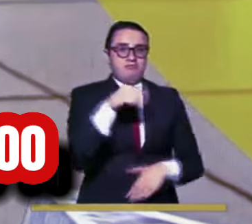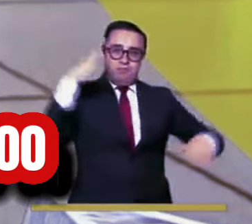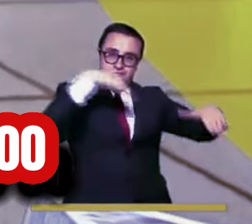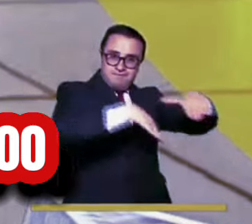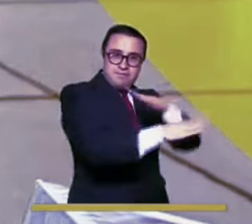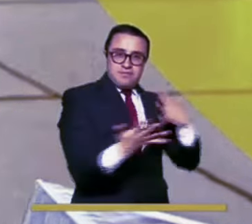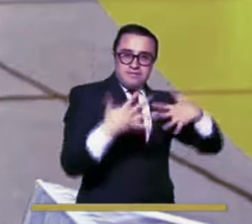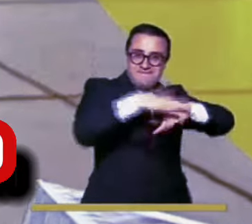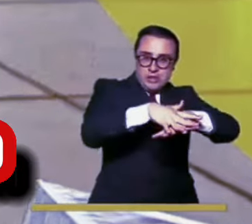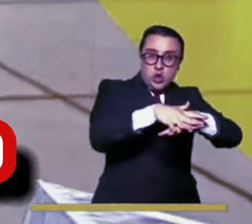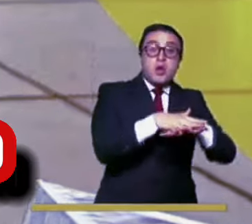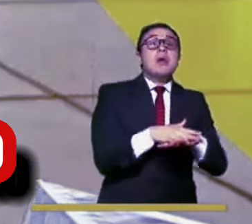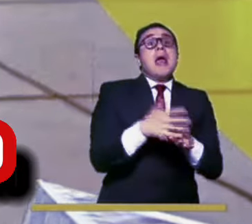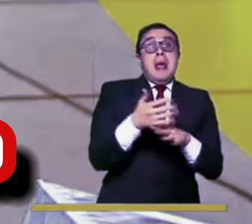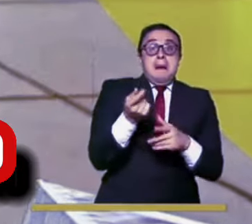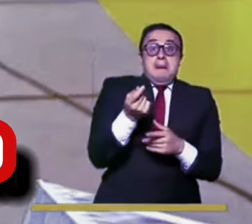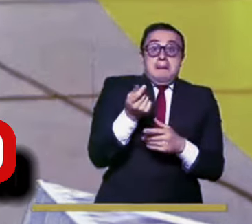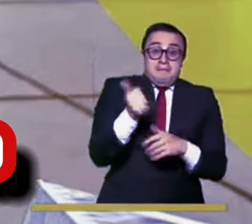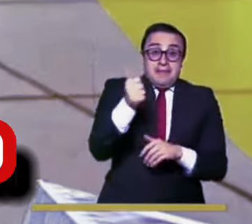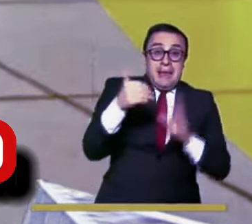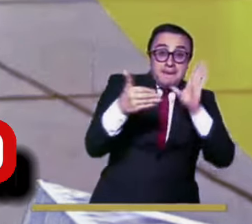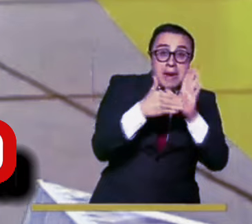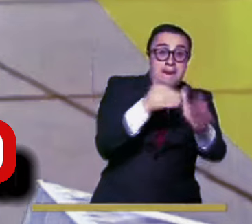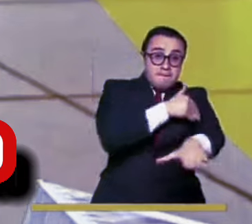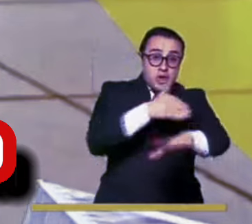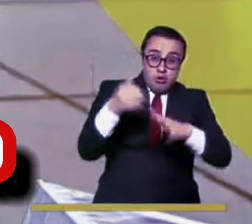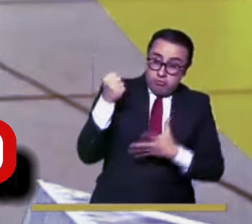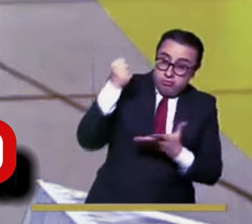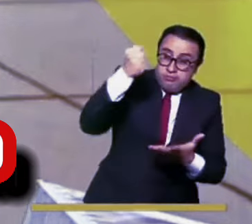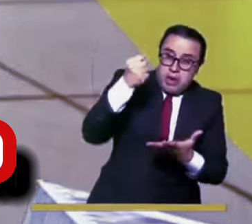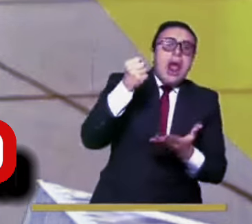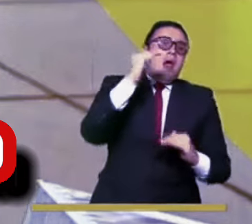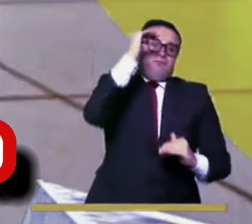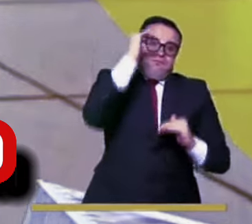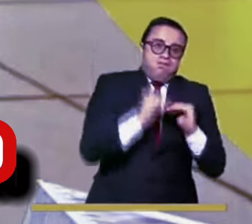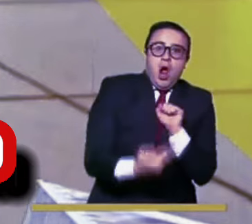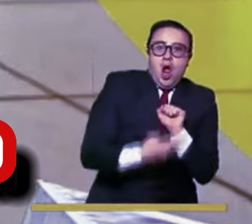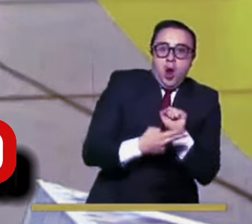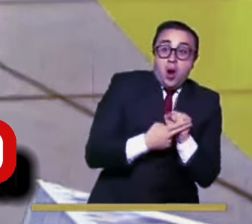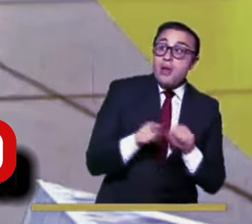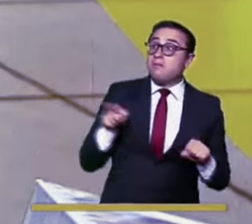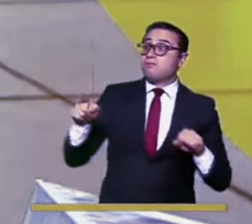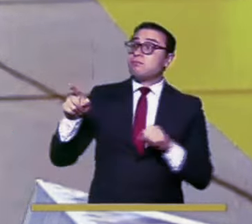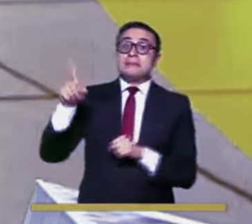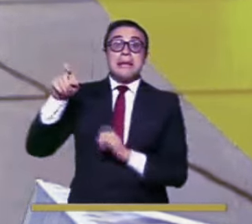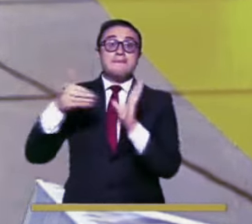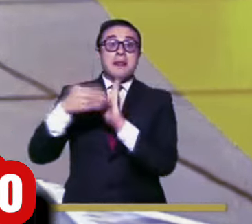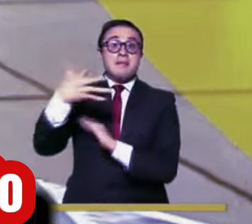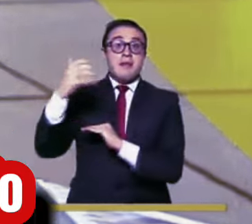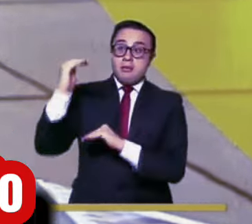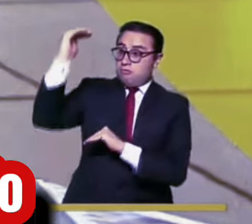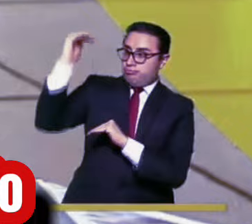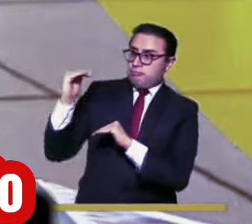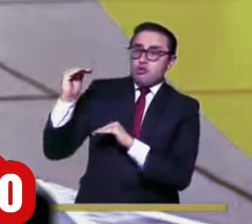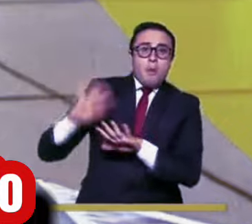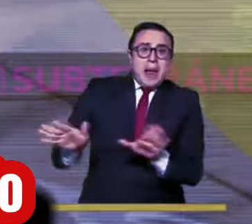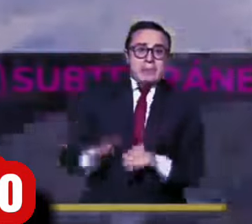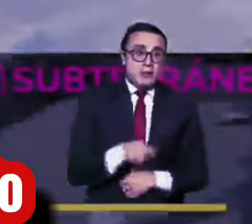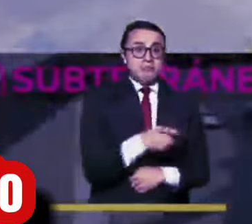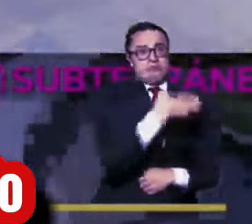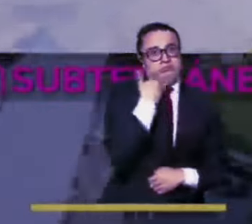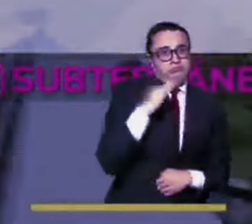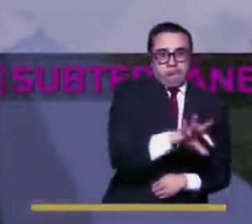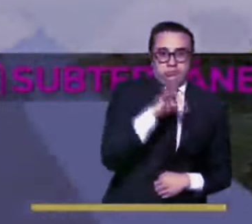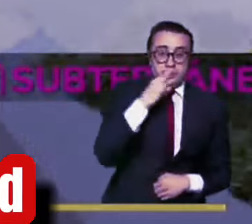millones de pesos en emisiones, mientras que el elevado apenas 6.500. Con la construcción del